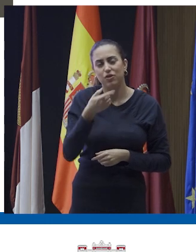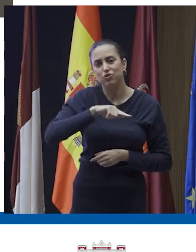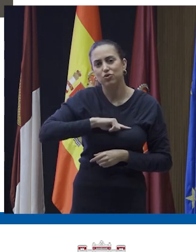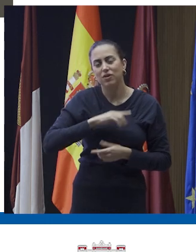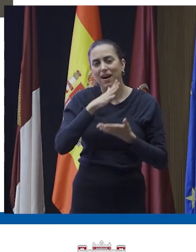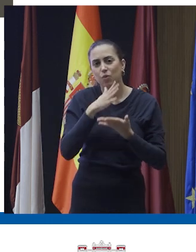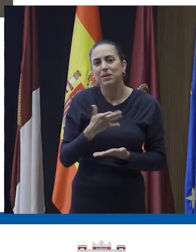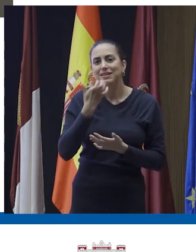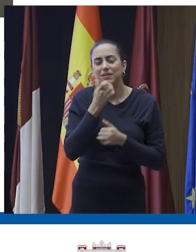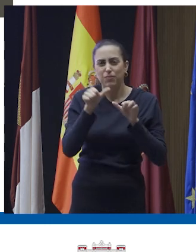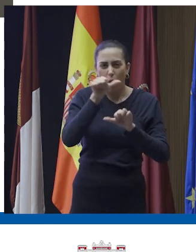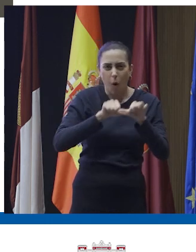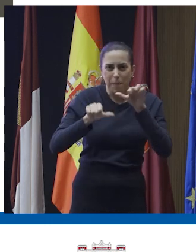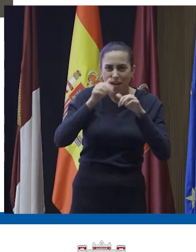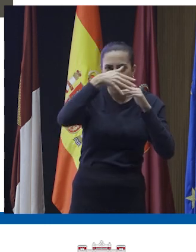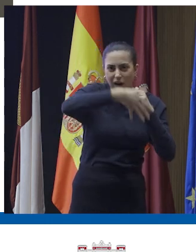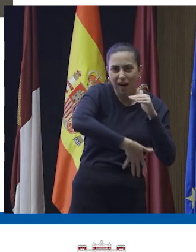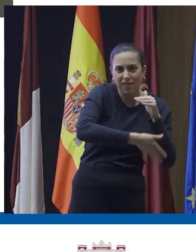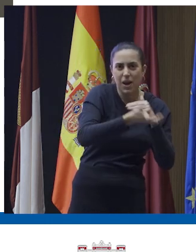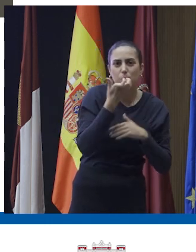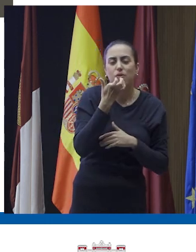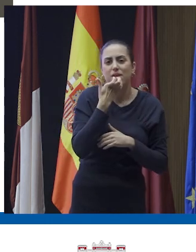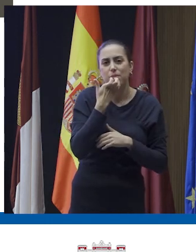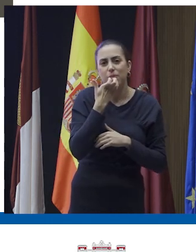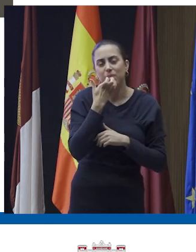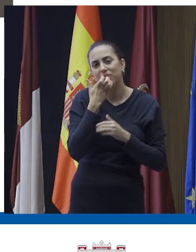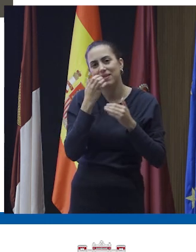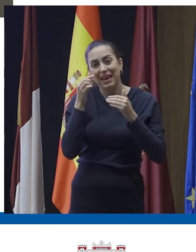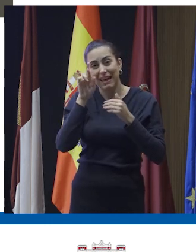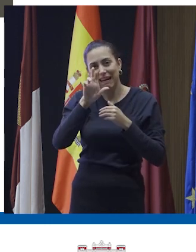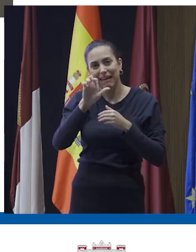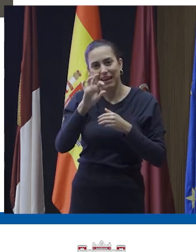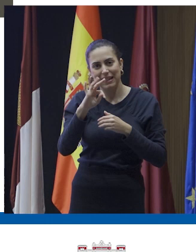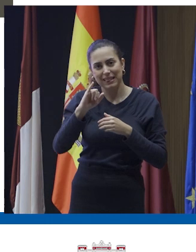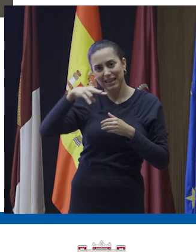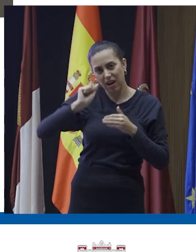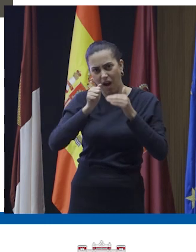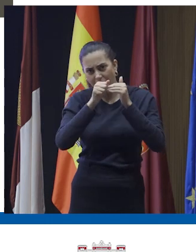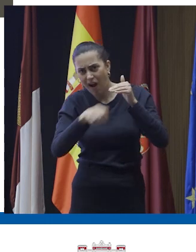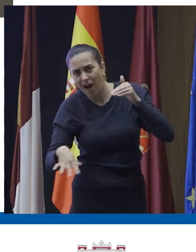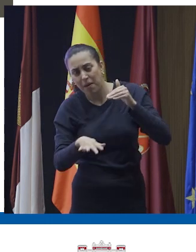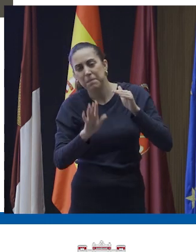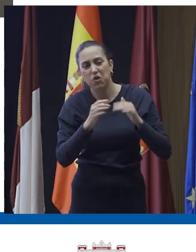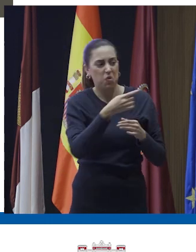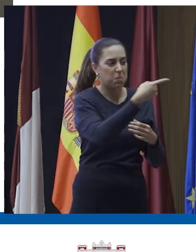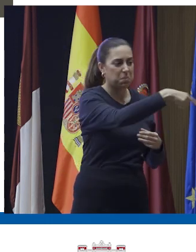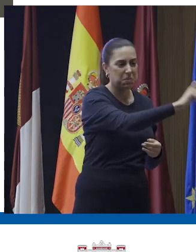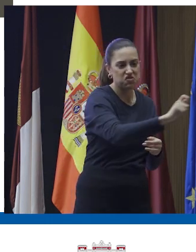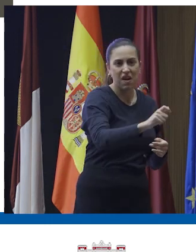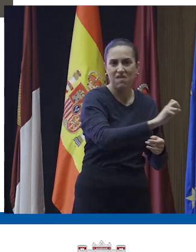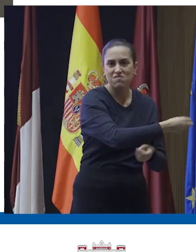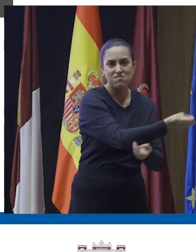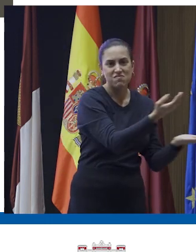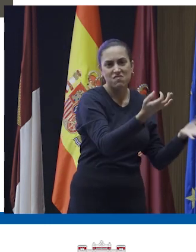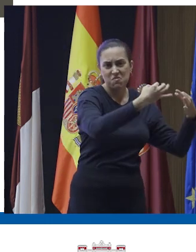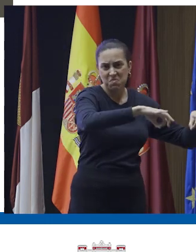cuanto más tiempo está operado uno de catarata, por así decirlo, de desprendimiento de retina, pero en población general es muy baja. Pero en pacientes que tienen